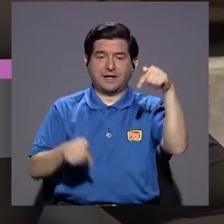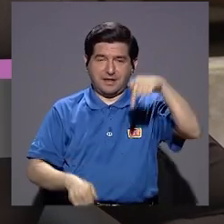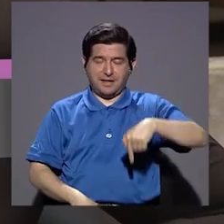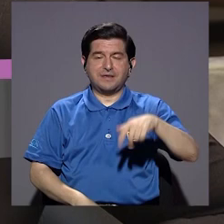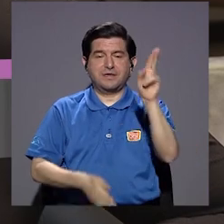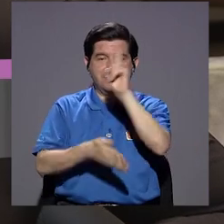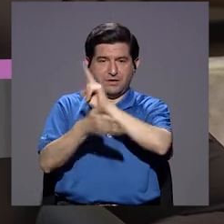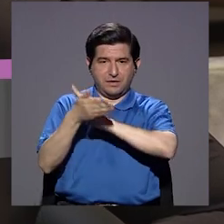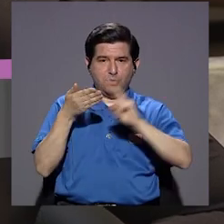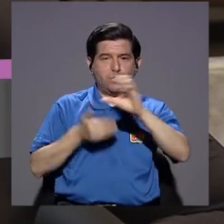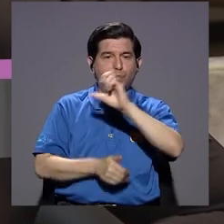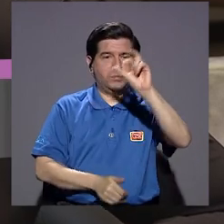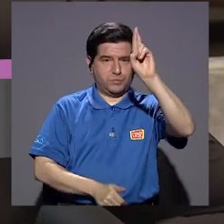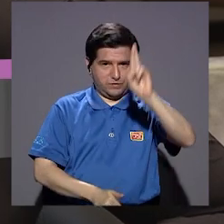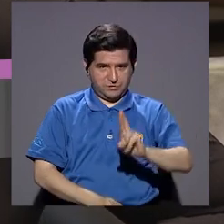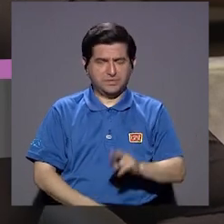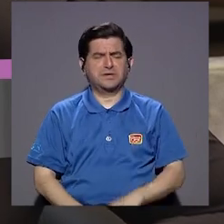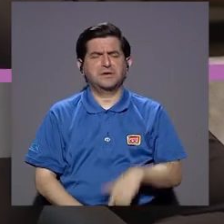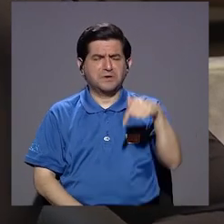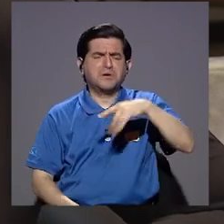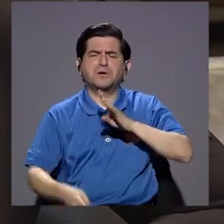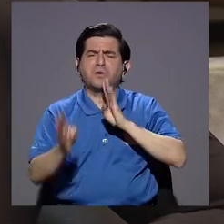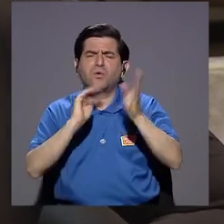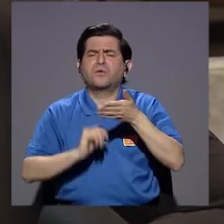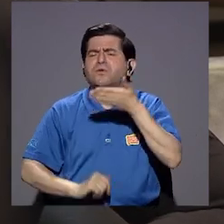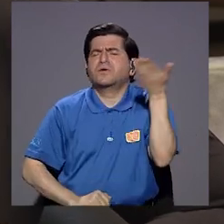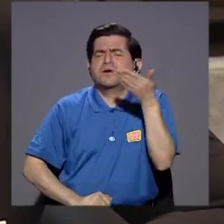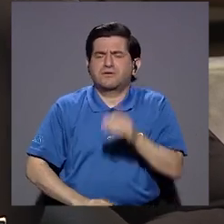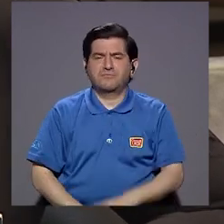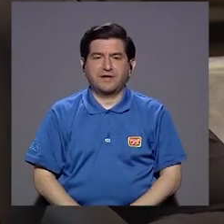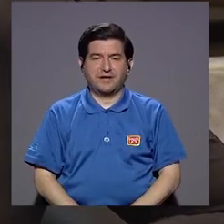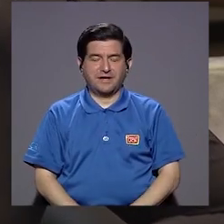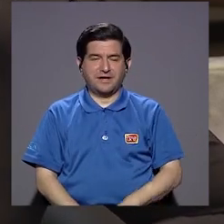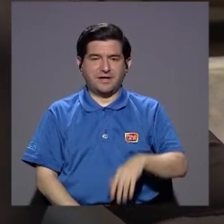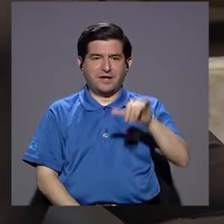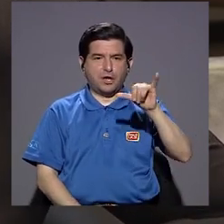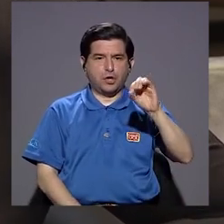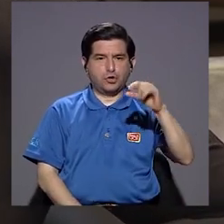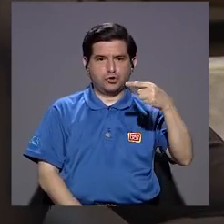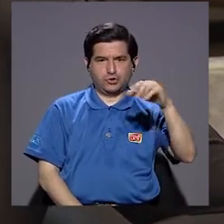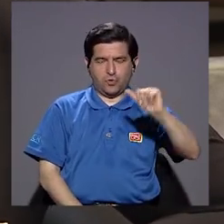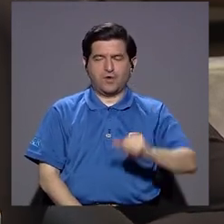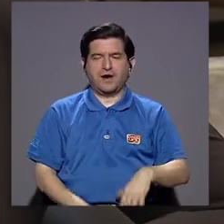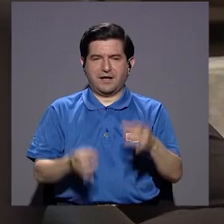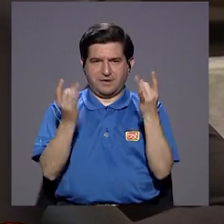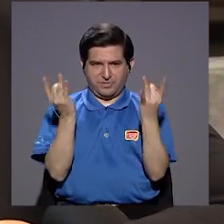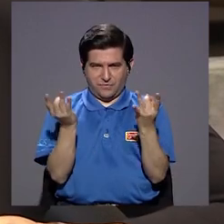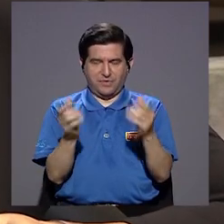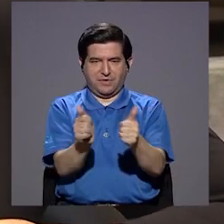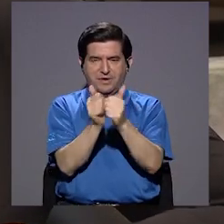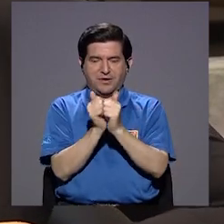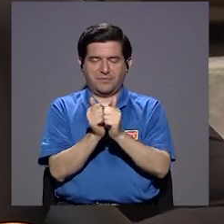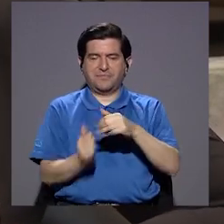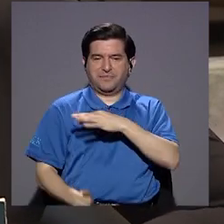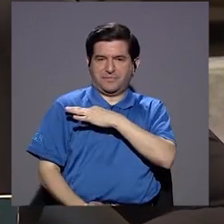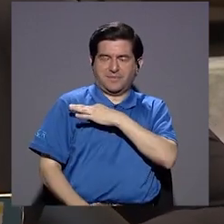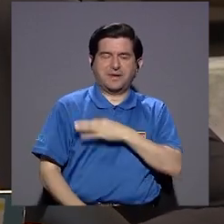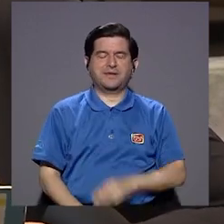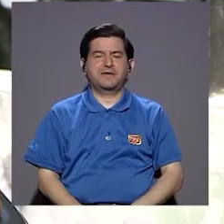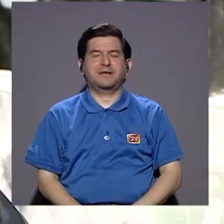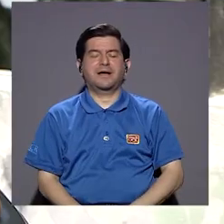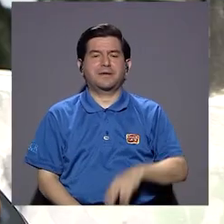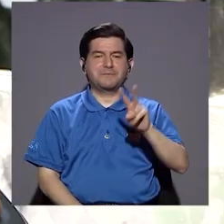Generales en la Universidad de Costa Rica. Y vamos a conversar hoy sobre el yoga. Para eso nos acompaña nuestra